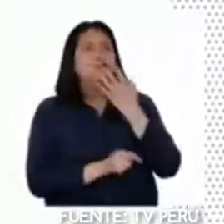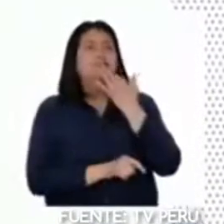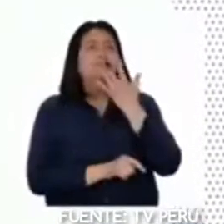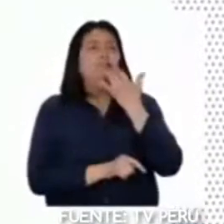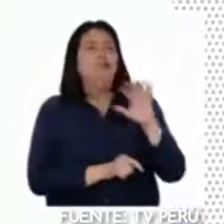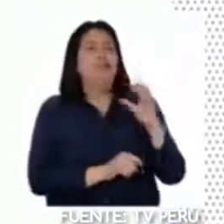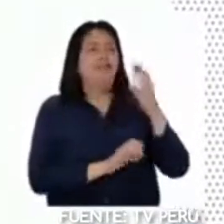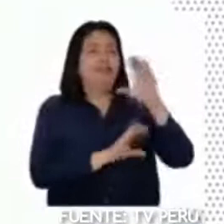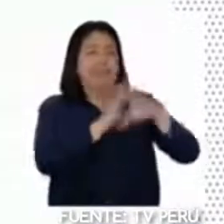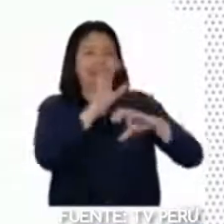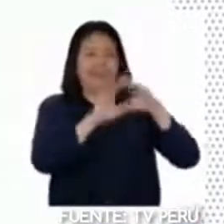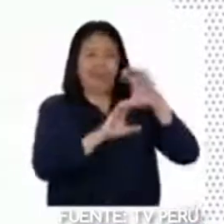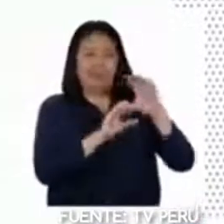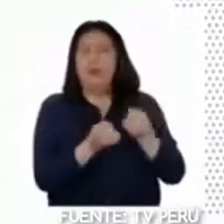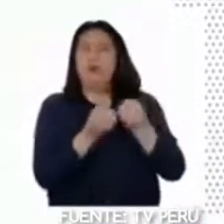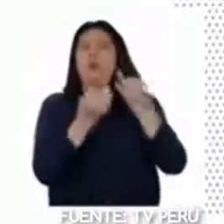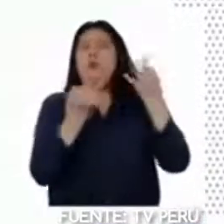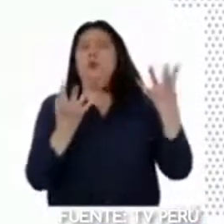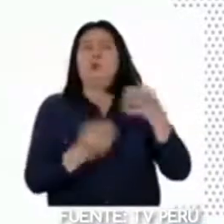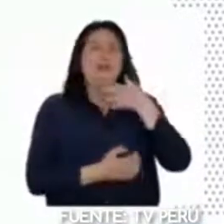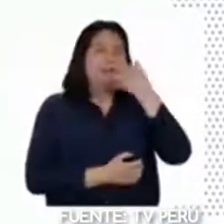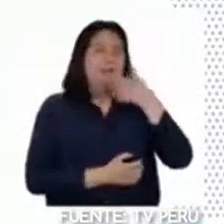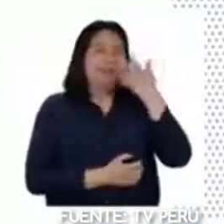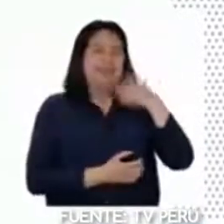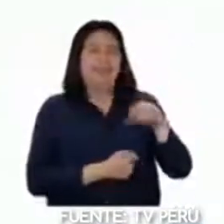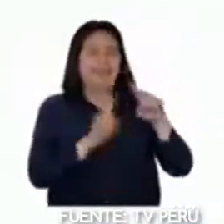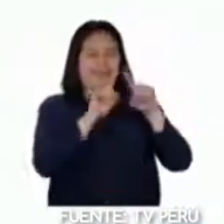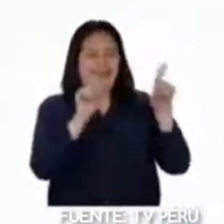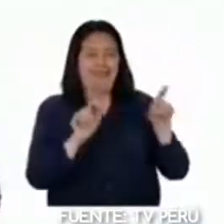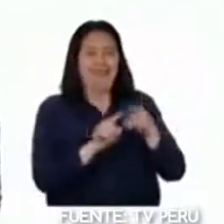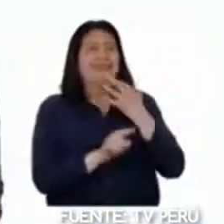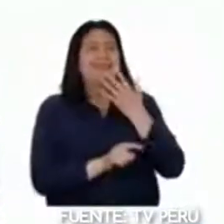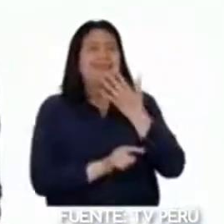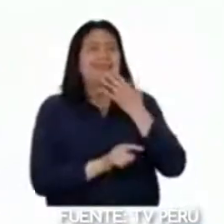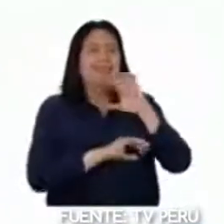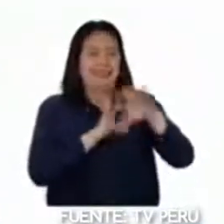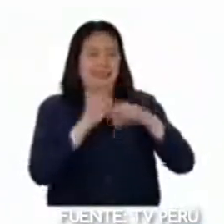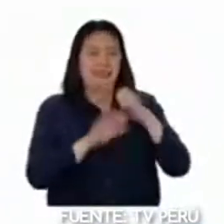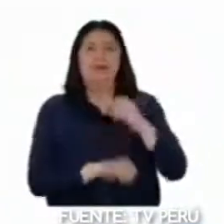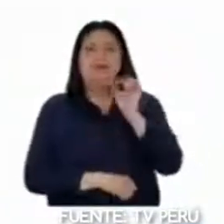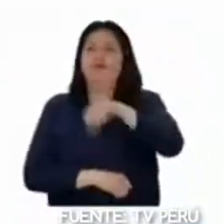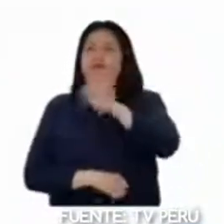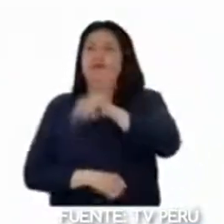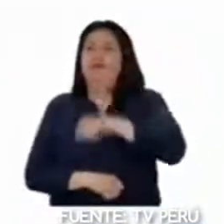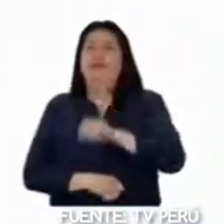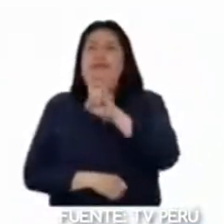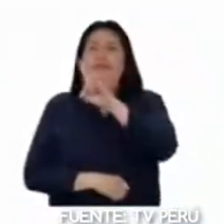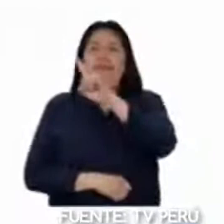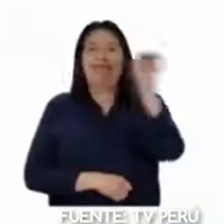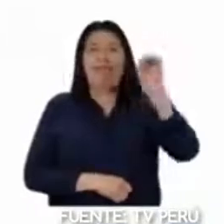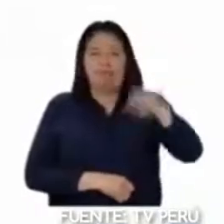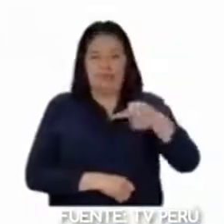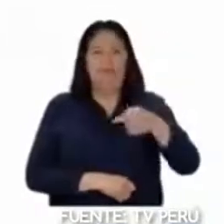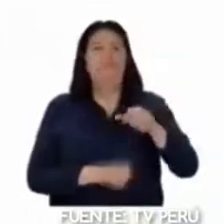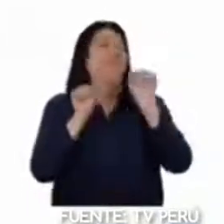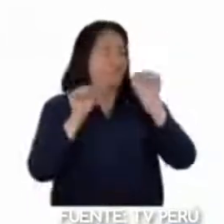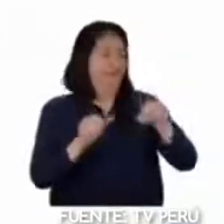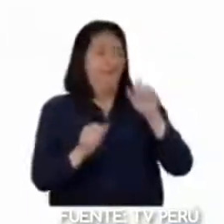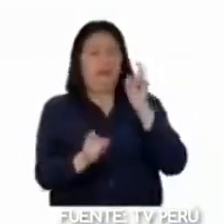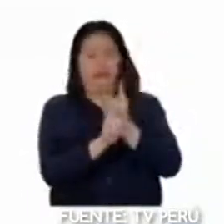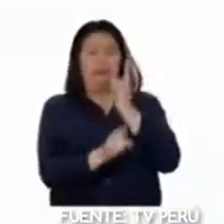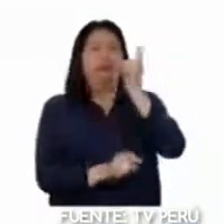borde celeste. ¿Recuerdan cuántas manzanas representaba? Sí, cada uno valía 100.000.